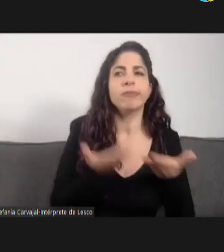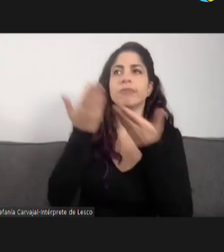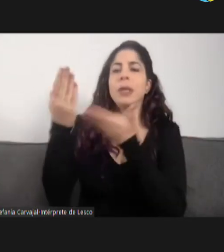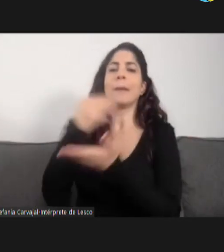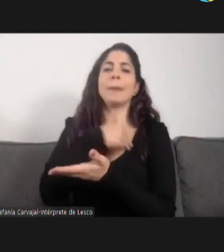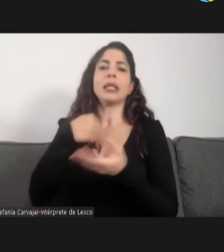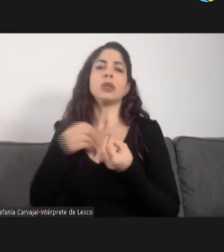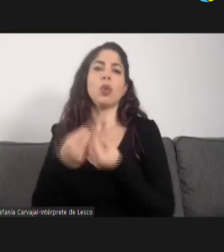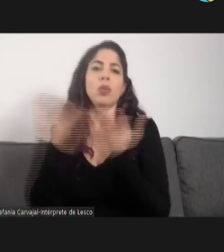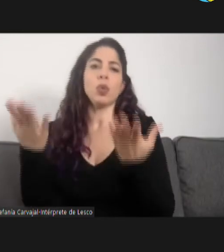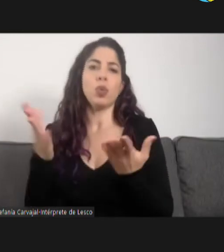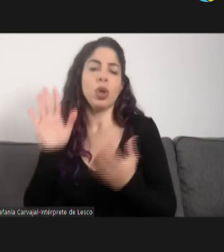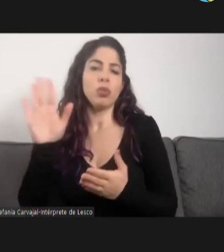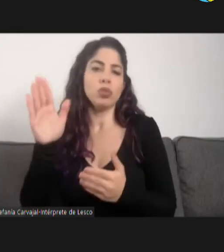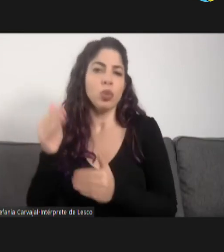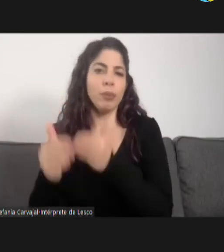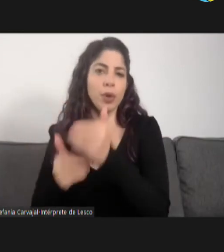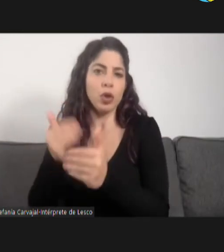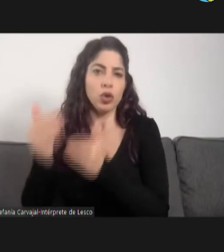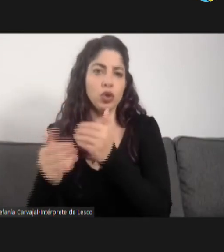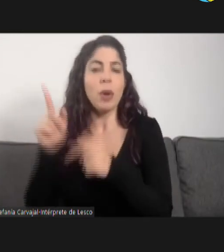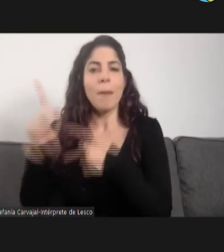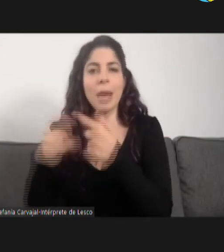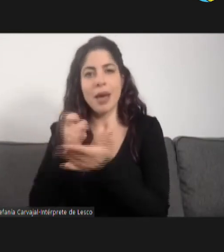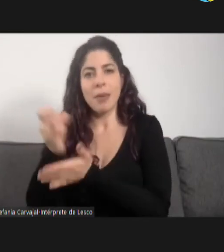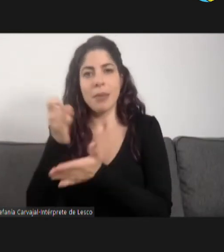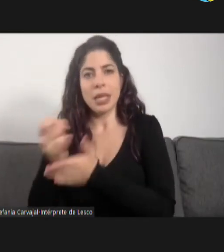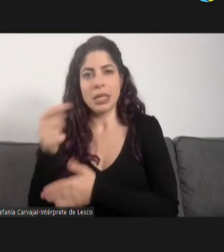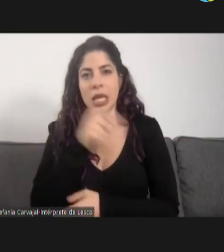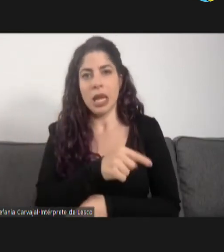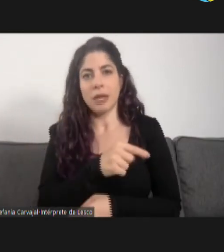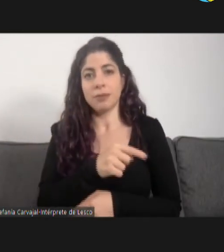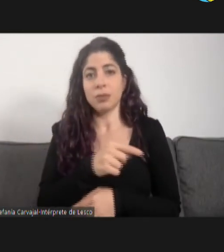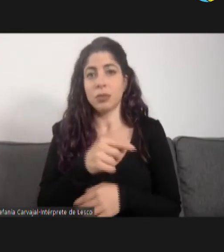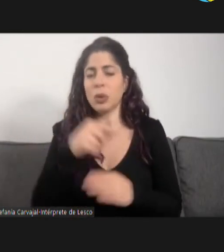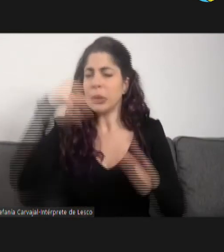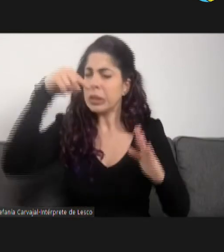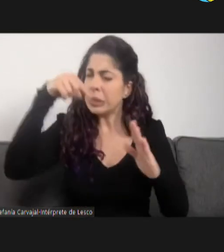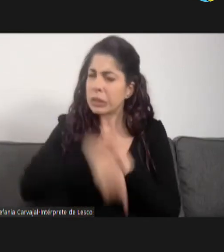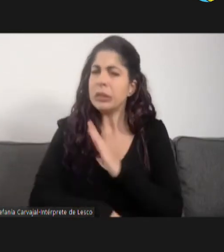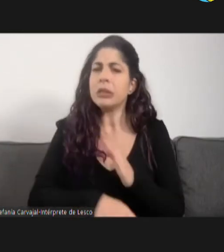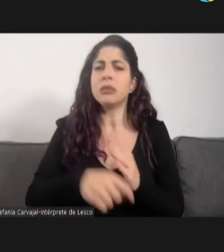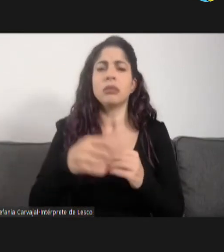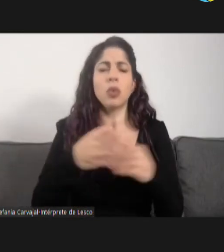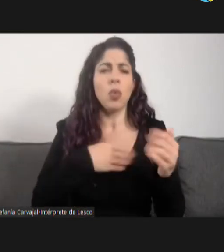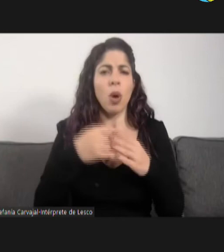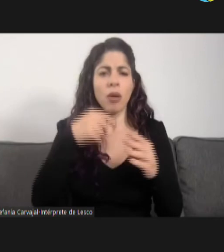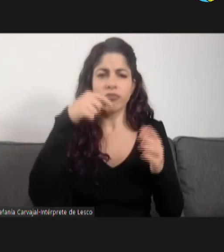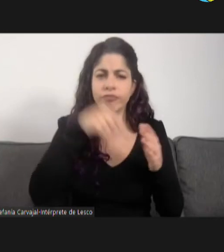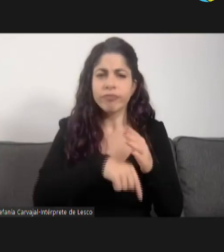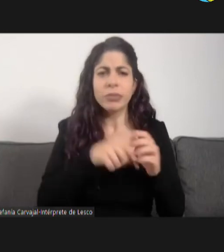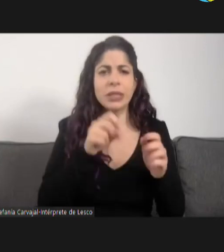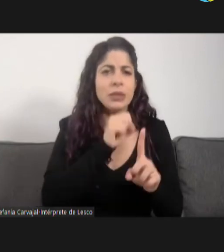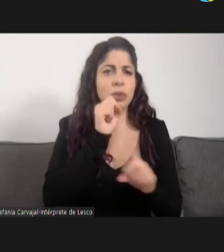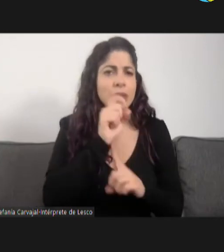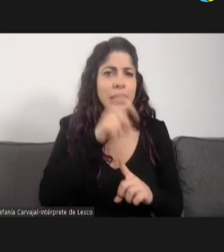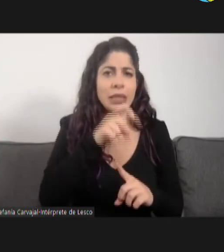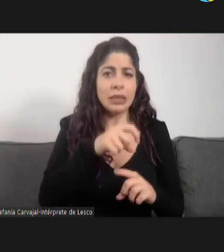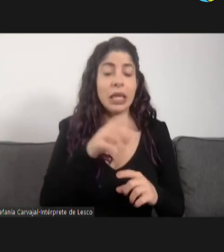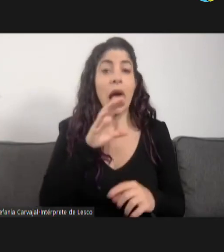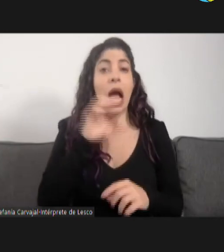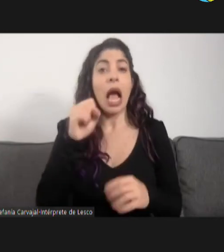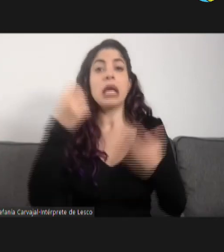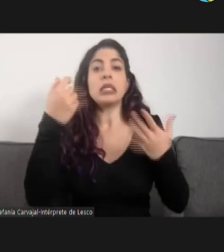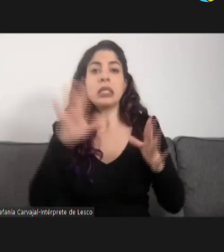para lo que proceda y que se investigue esto a todos los extremos que correspondan. La Caja ya separó a